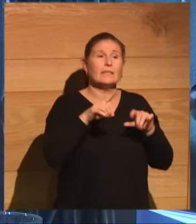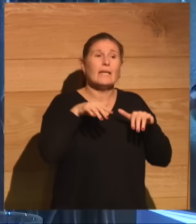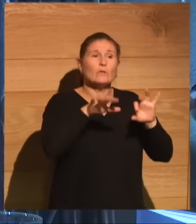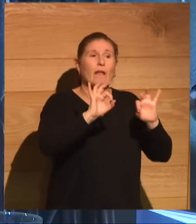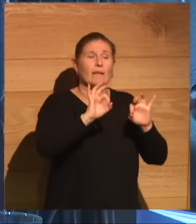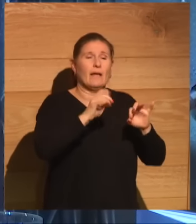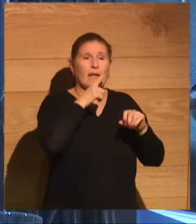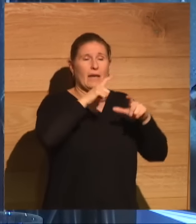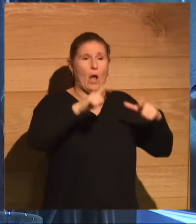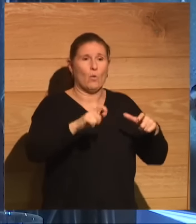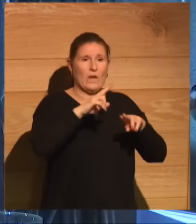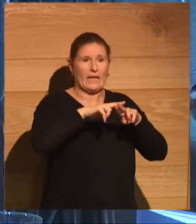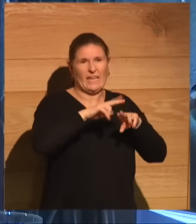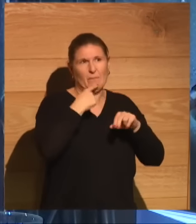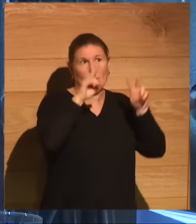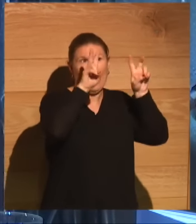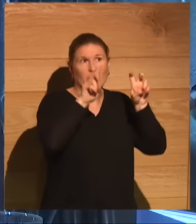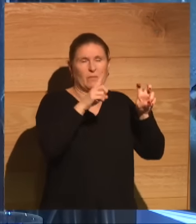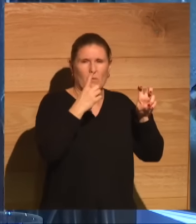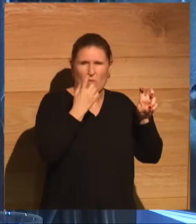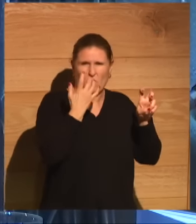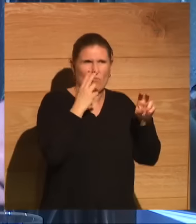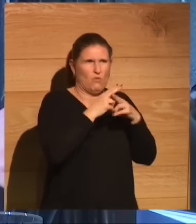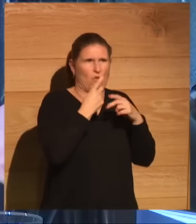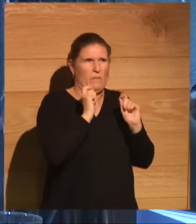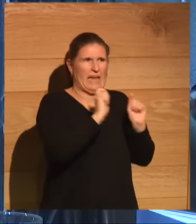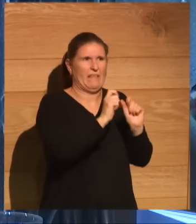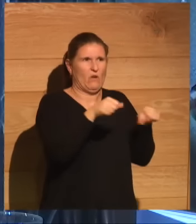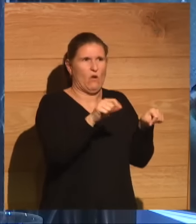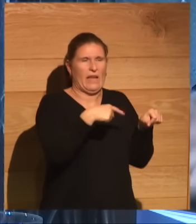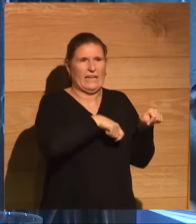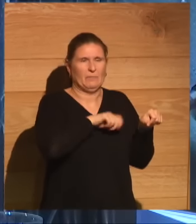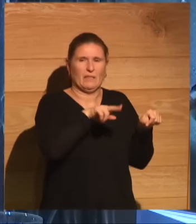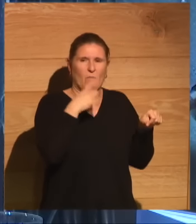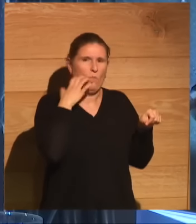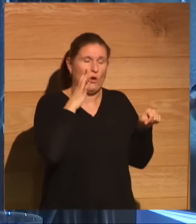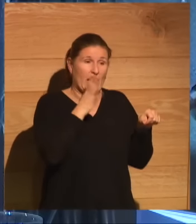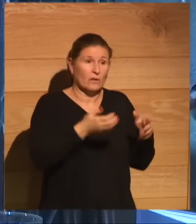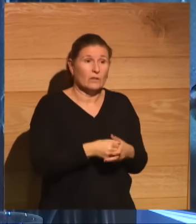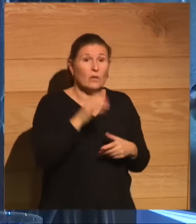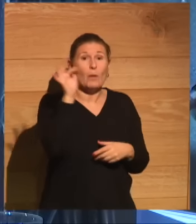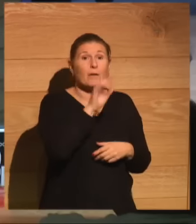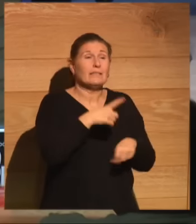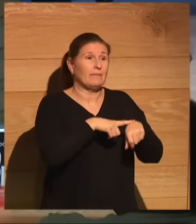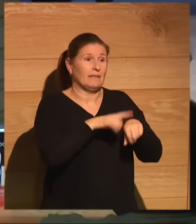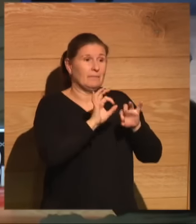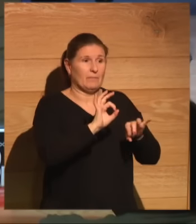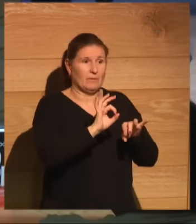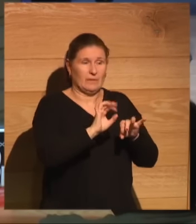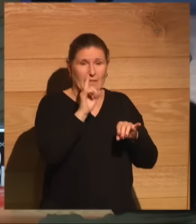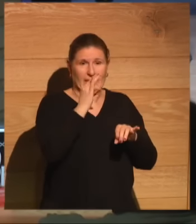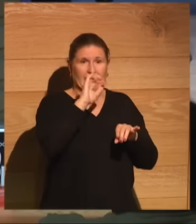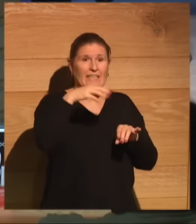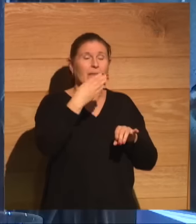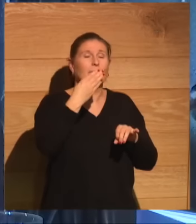que aquí se llamó de esa forma tan rara, ¿no? Porque es mucho mejor la criatura. Pero son películas que veis en la obra de Tim Burton o películas que le marcaron a Tim